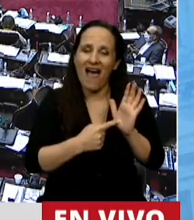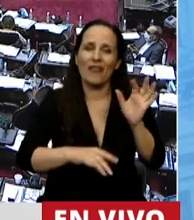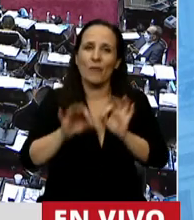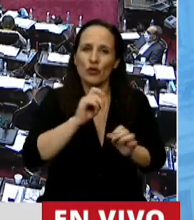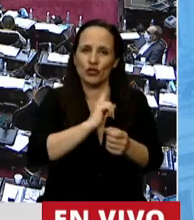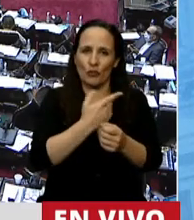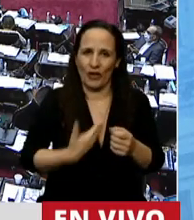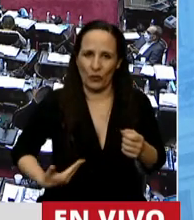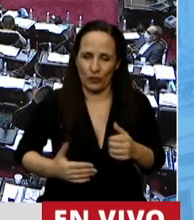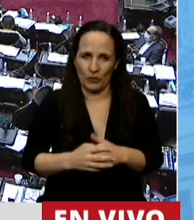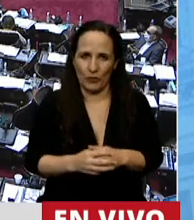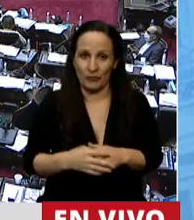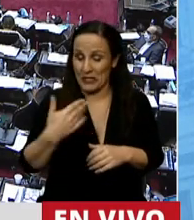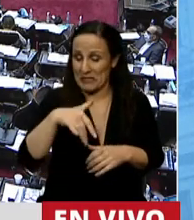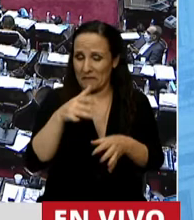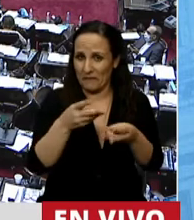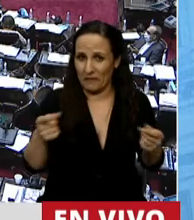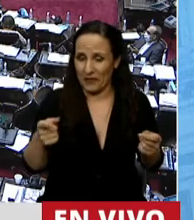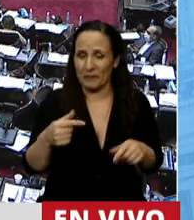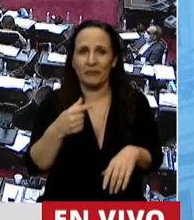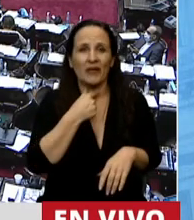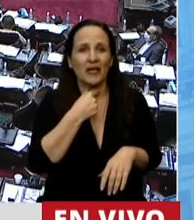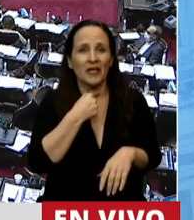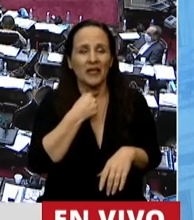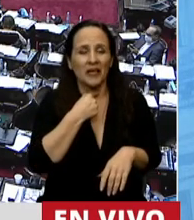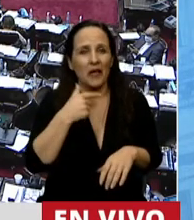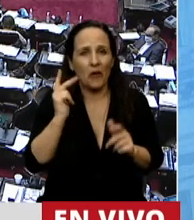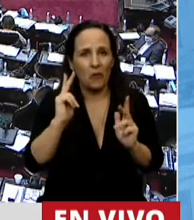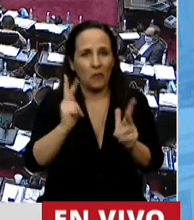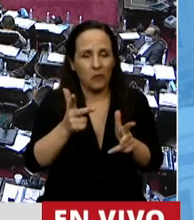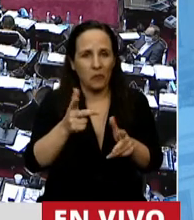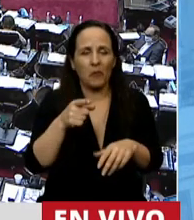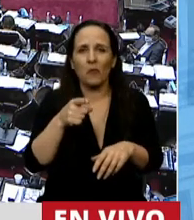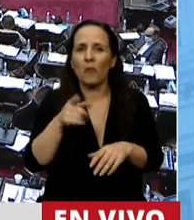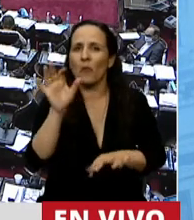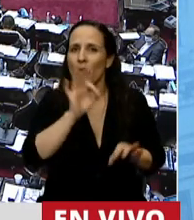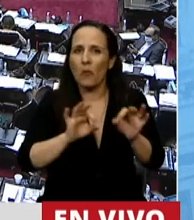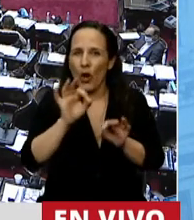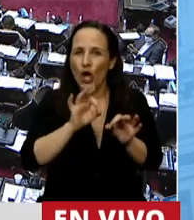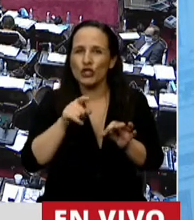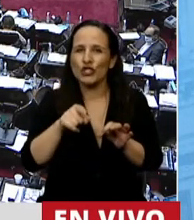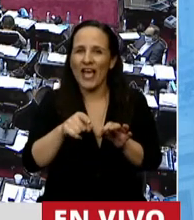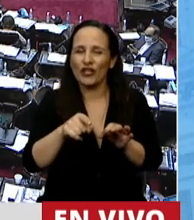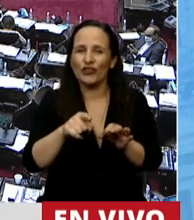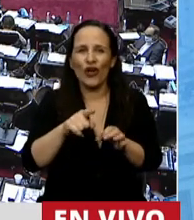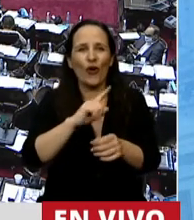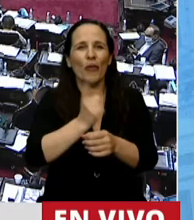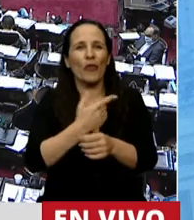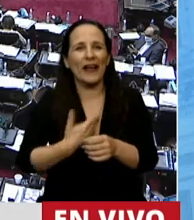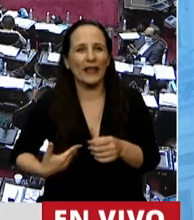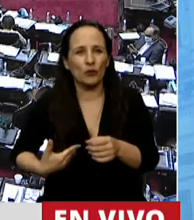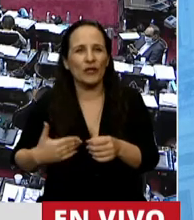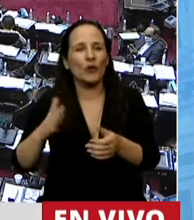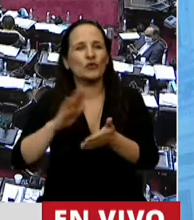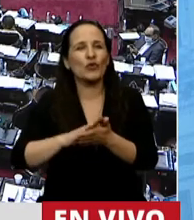del Ejecutivo. Para terminar, quiero mencionar de que el proyecto que acompaña del Ejecutivo de